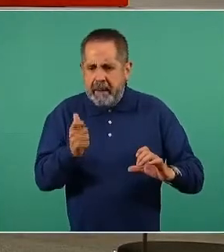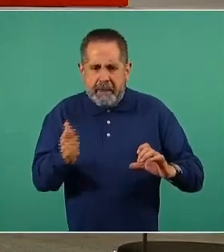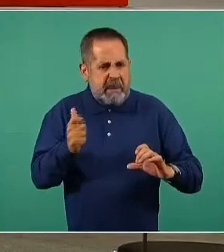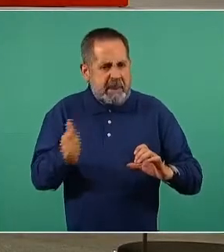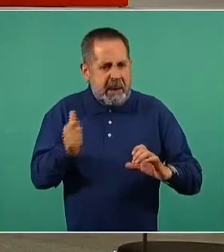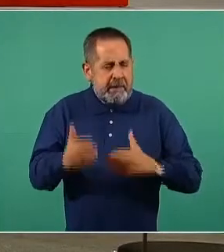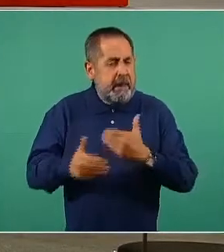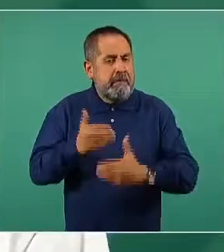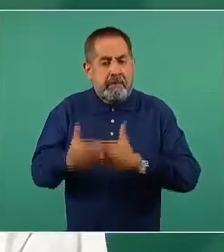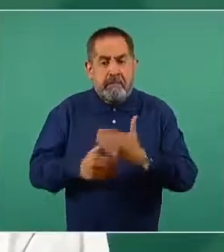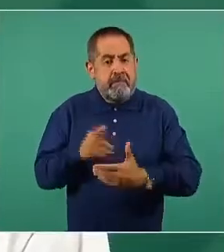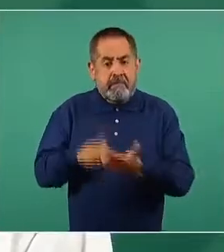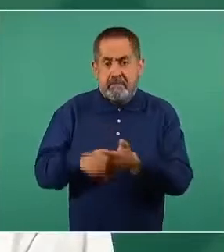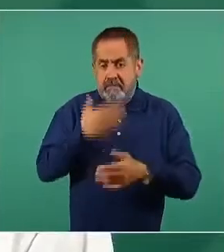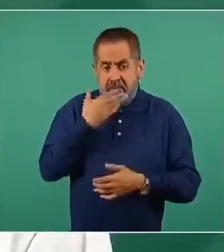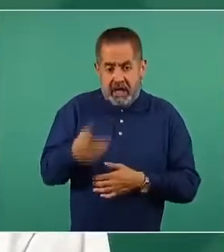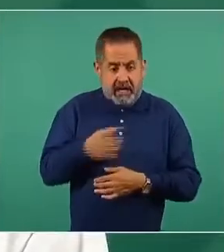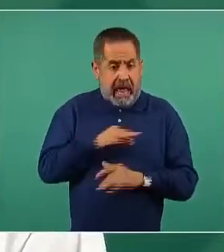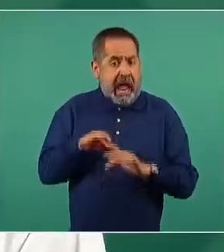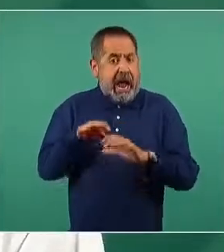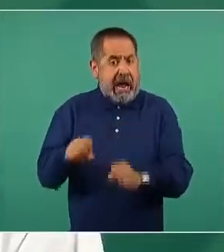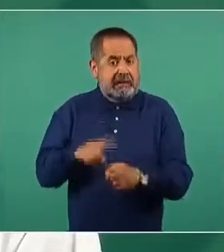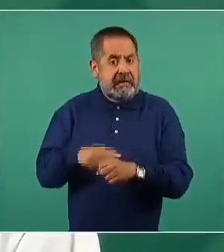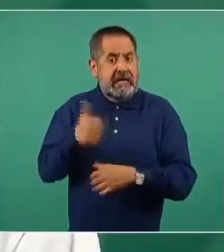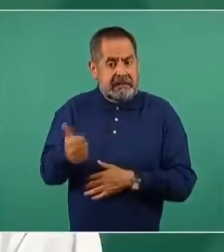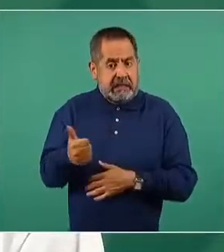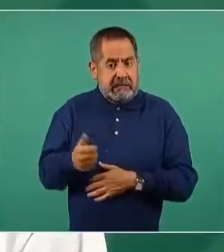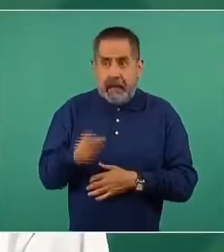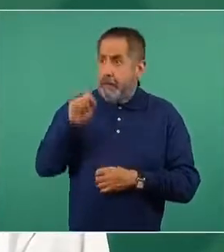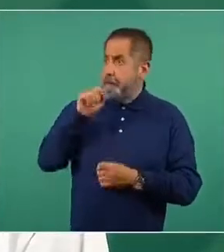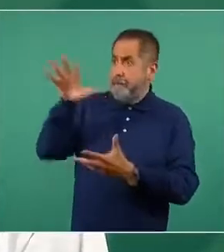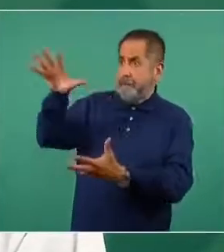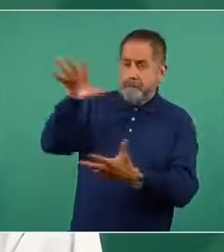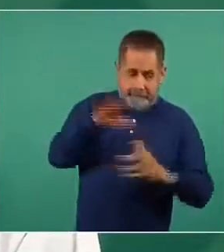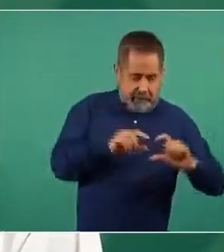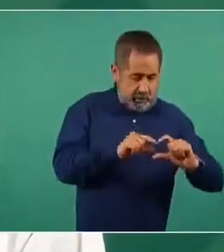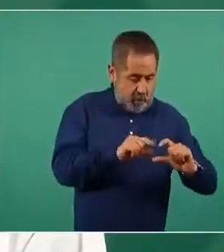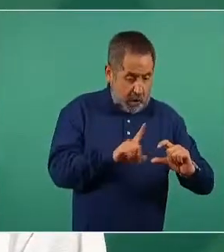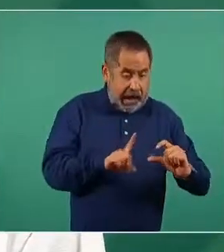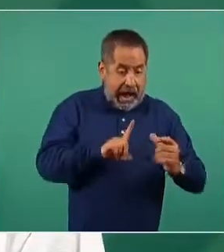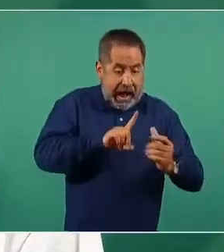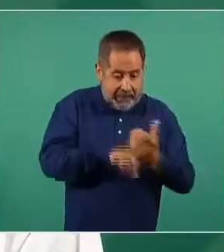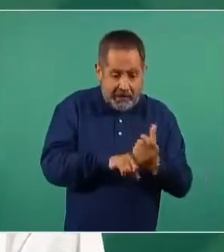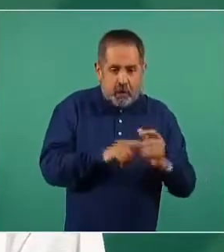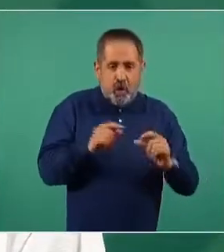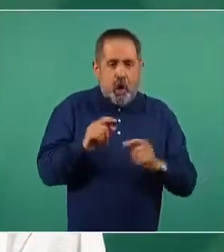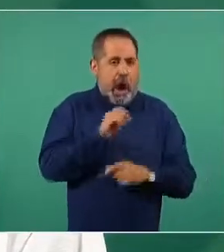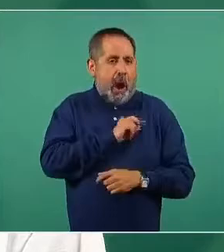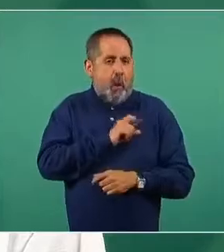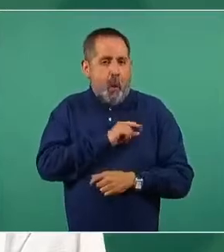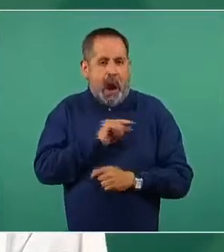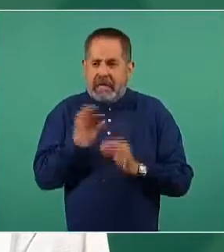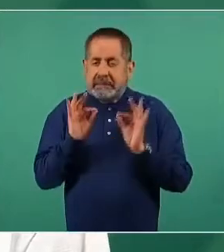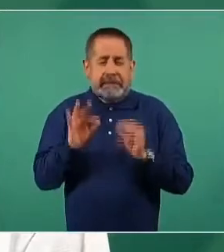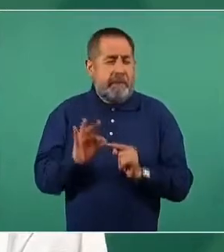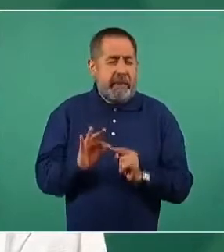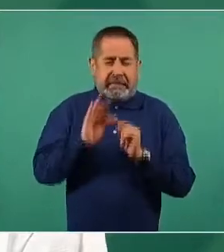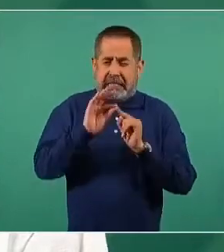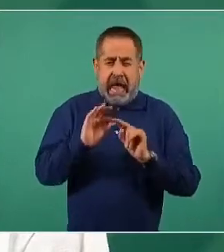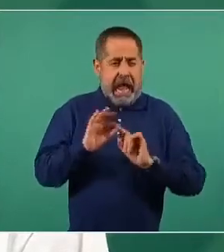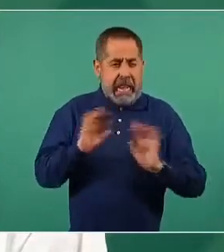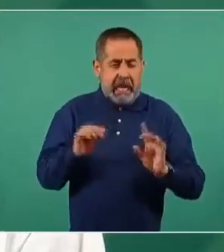la medida en que Pfizer en su proceso de producción entregaría los mismos viales, pero que si se utilizaba esta aguja